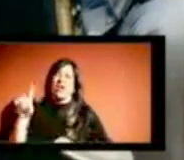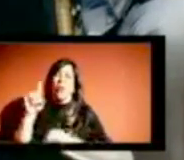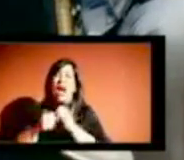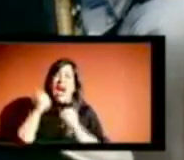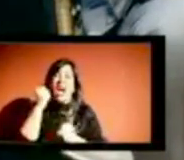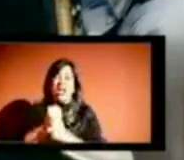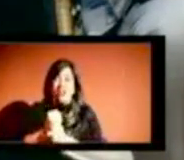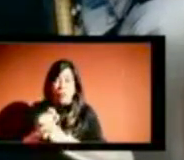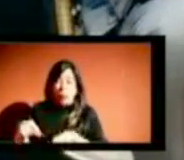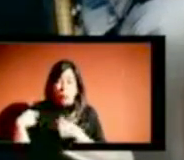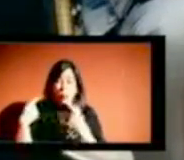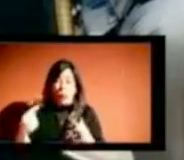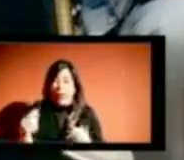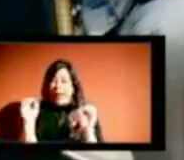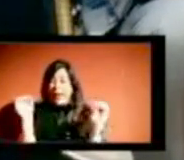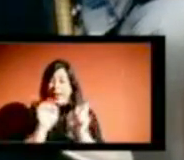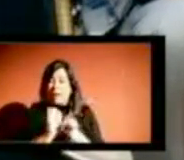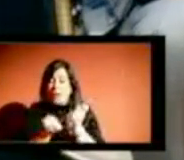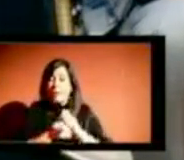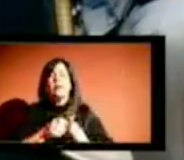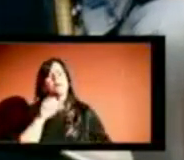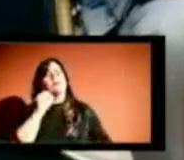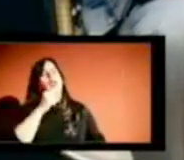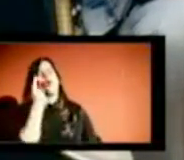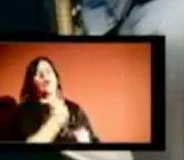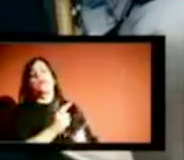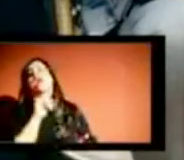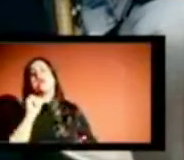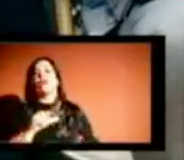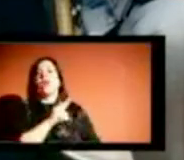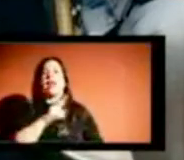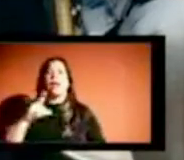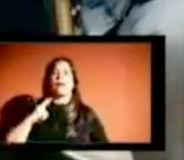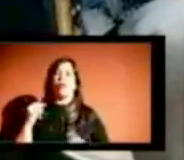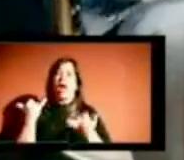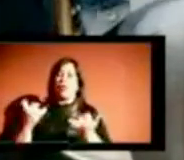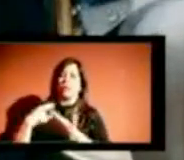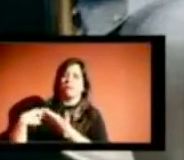años? Exacto. Ese asunto está en manos de la Asamblea